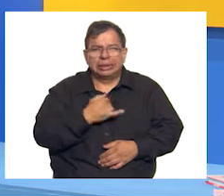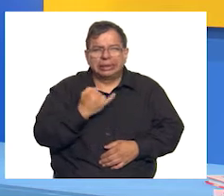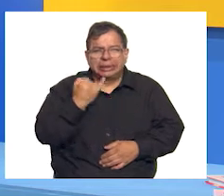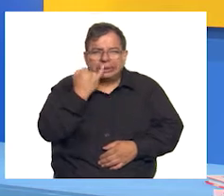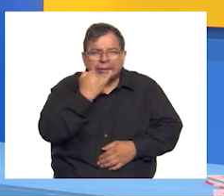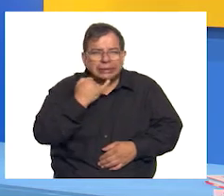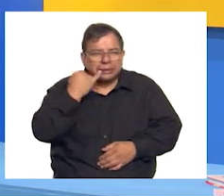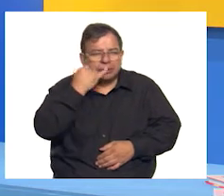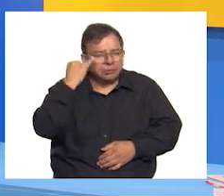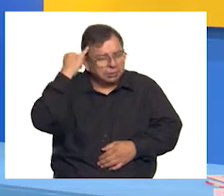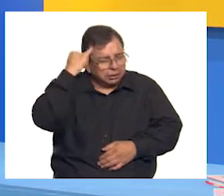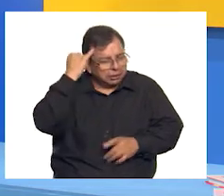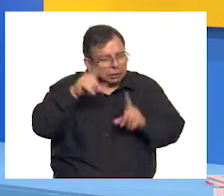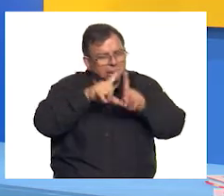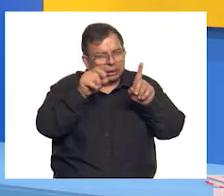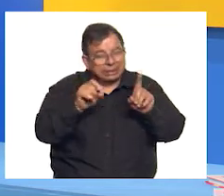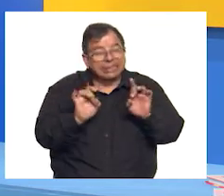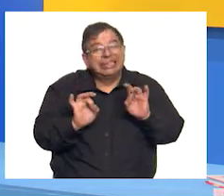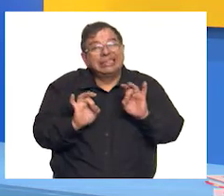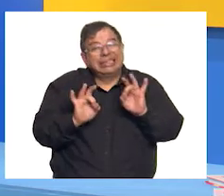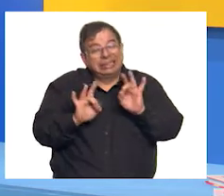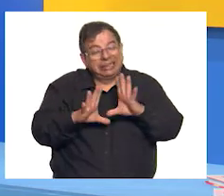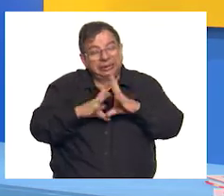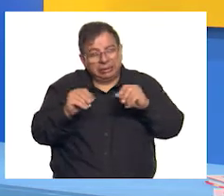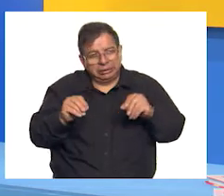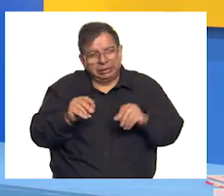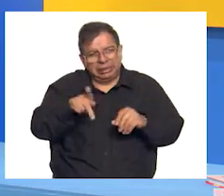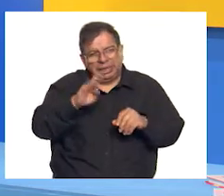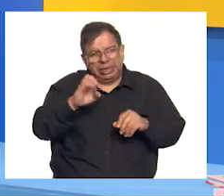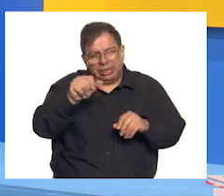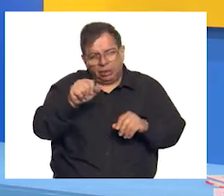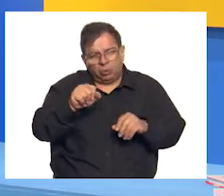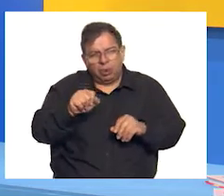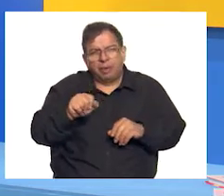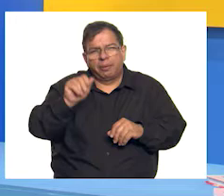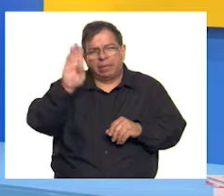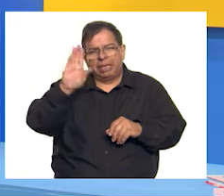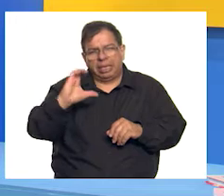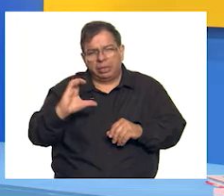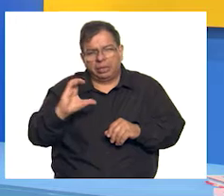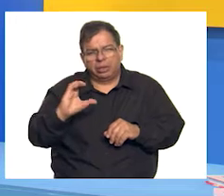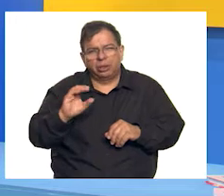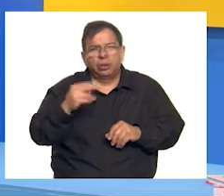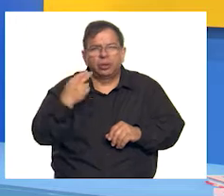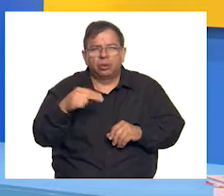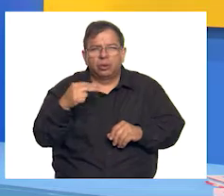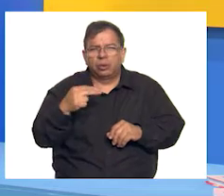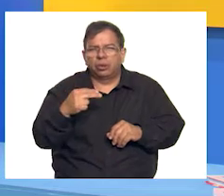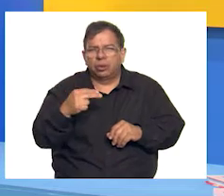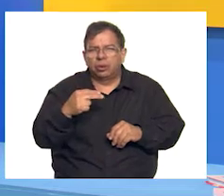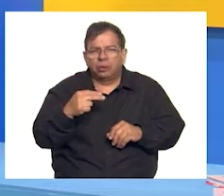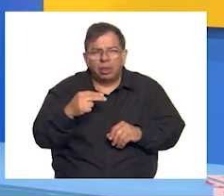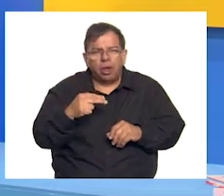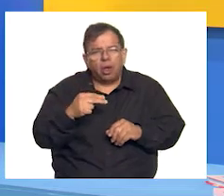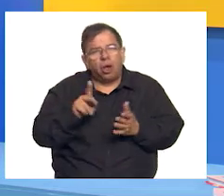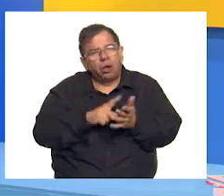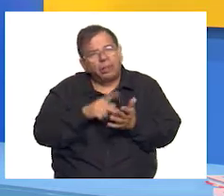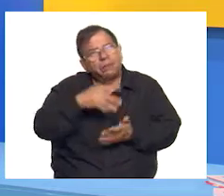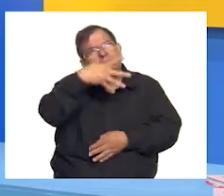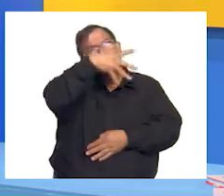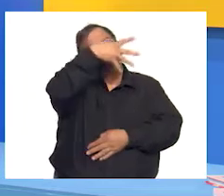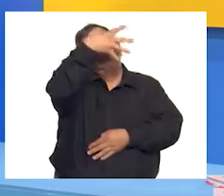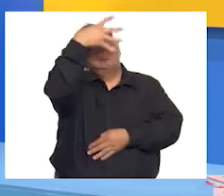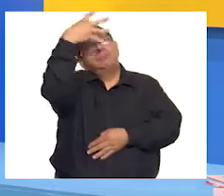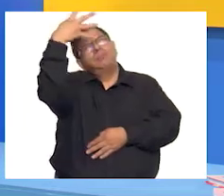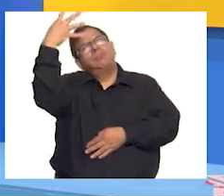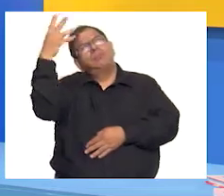indígena nacional, también en riesgo, Quiligua, de Baja California. Se llama Volvamos a mirar el arco iris. En